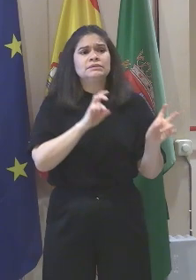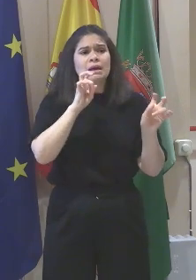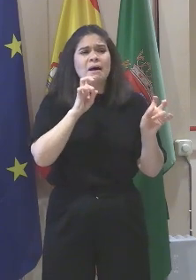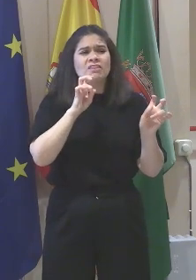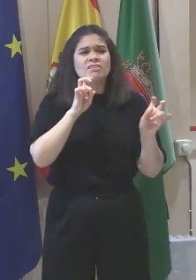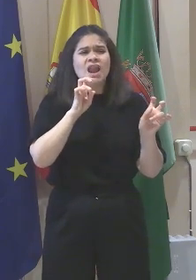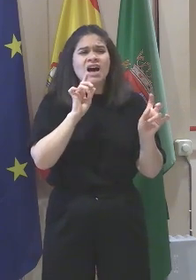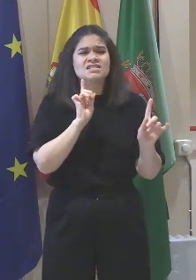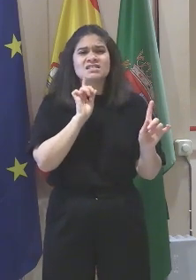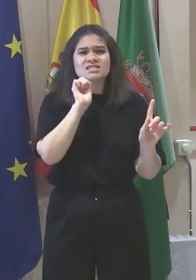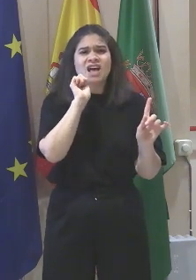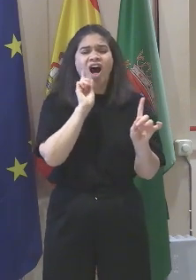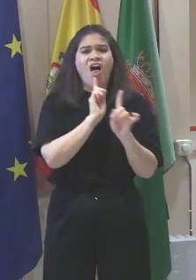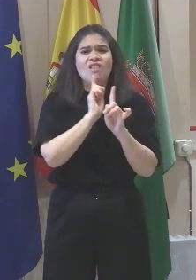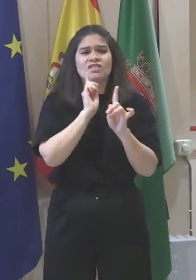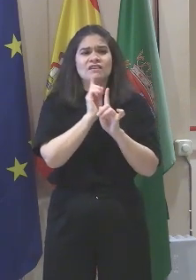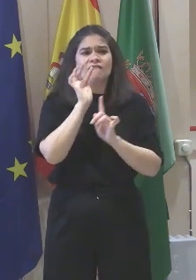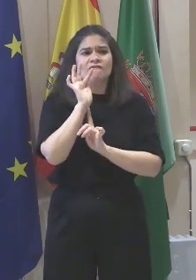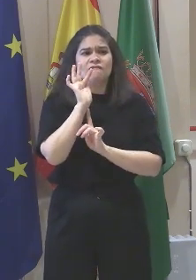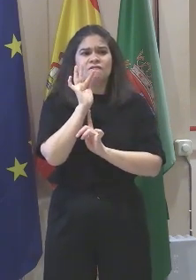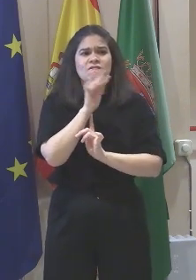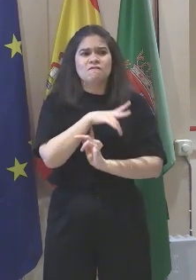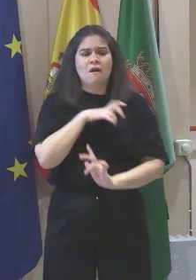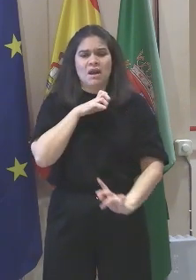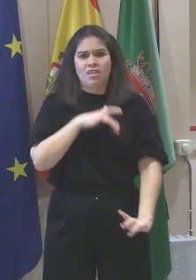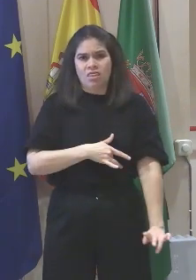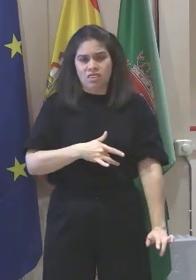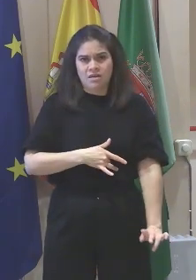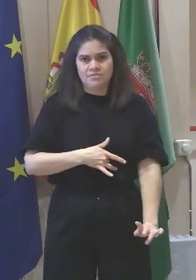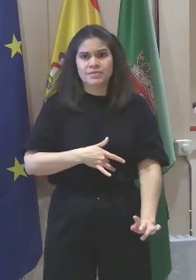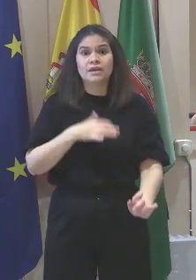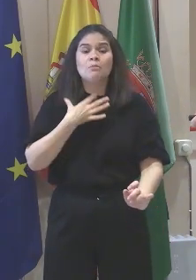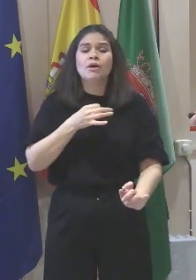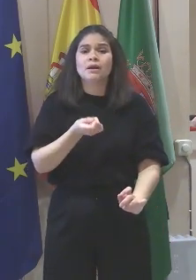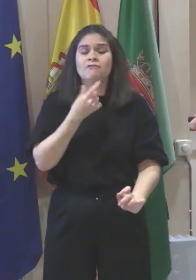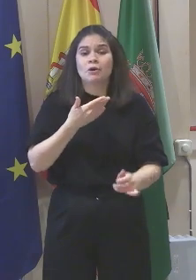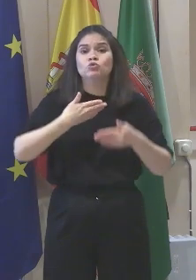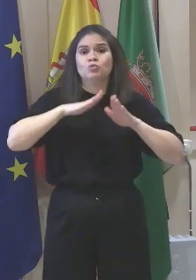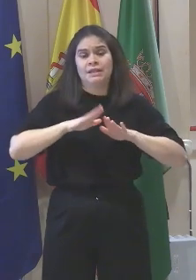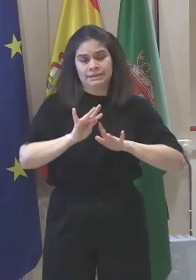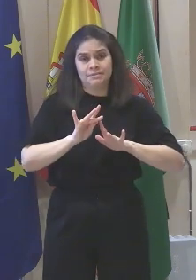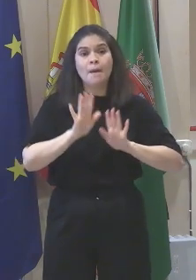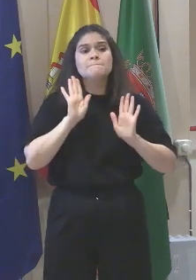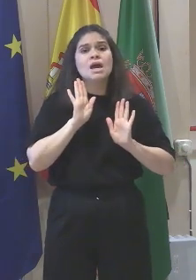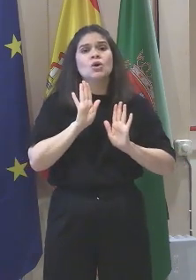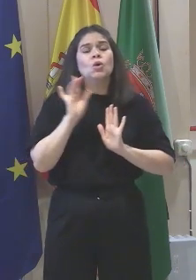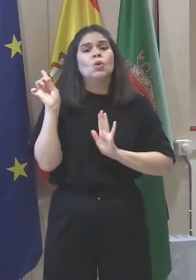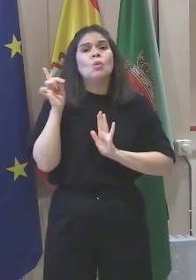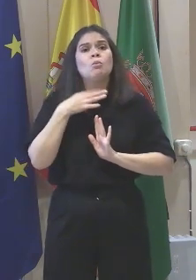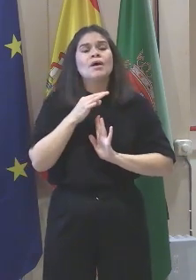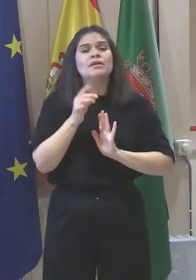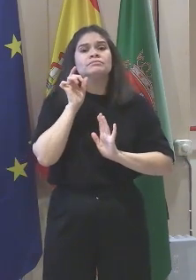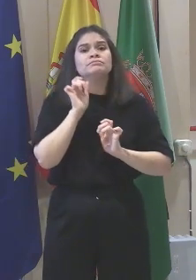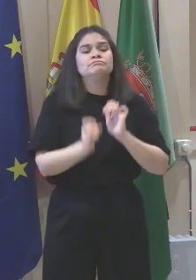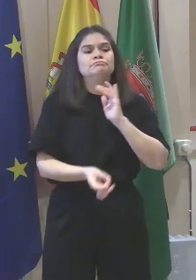según el protocolo, a tener que suspender el fármaco. Lo más así sería que en el 2% pues puede producir un síndrome que es